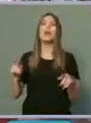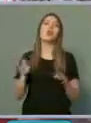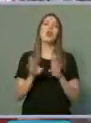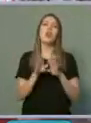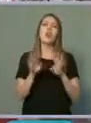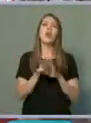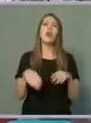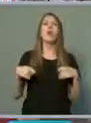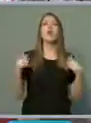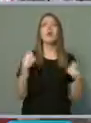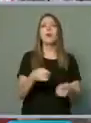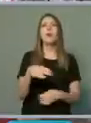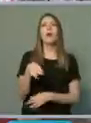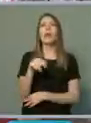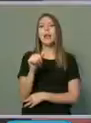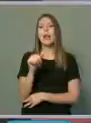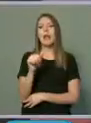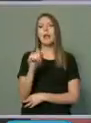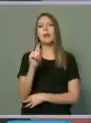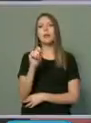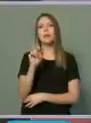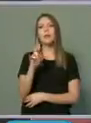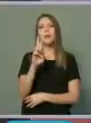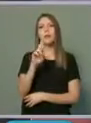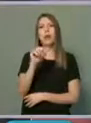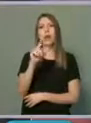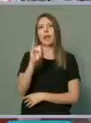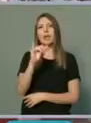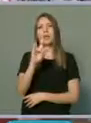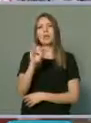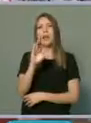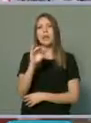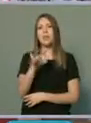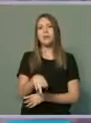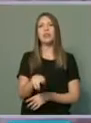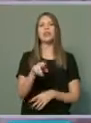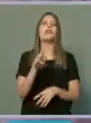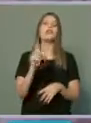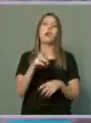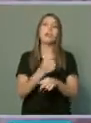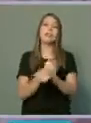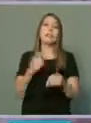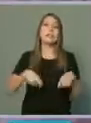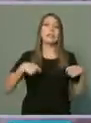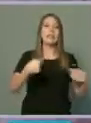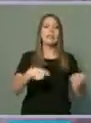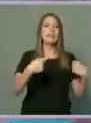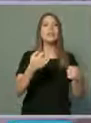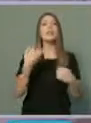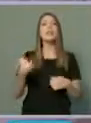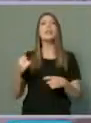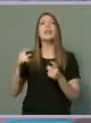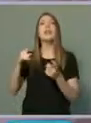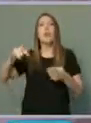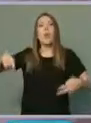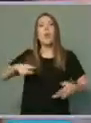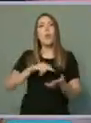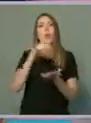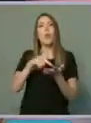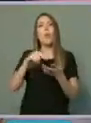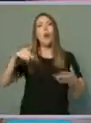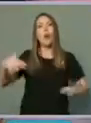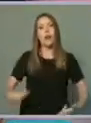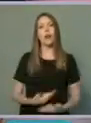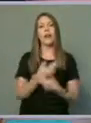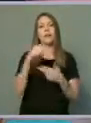por naturalización. Pero ya son Si mi mexicanos. papá o mi Así mamá es. es mexicana, yo voy a ser Así mexicana. es, derecho de sangre y derecho del suelo donde naces. Entonces son los mexicanos por